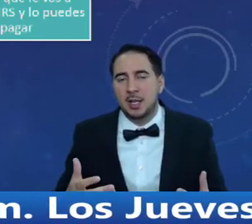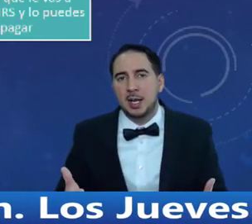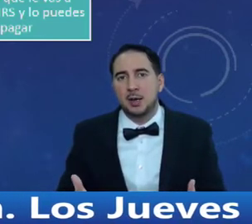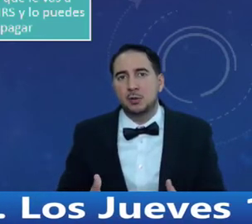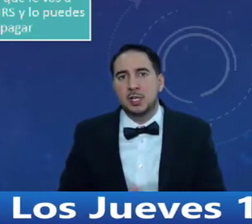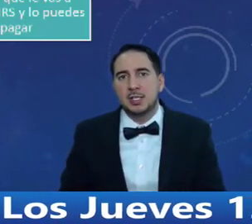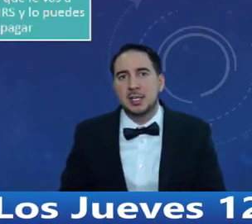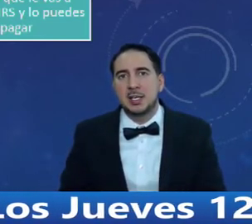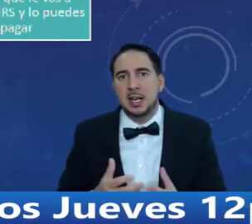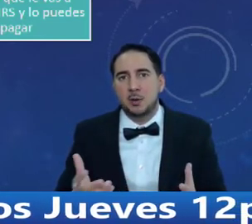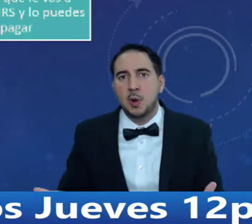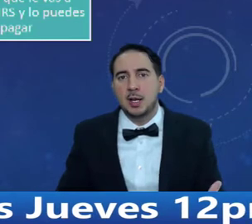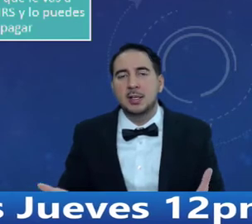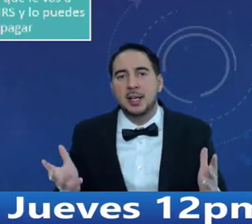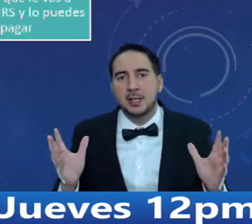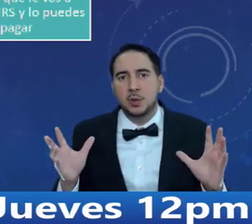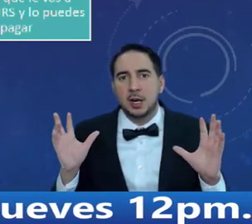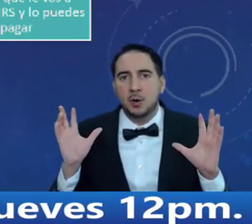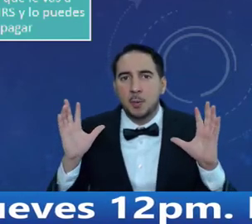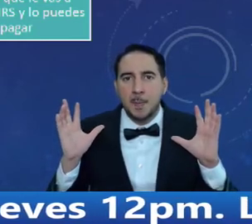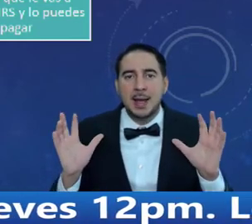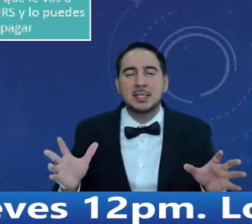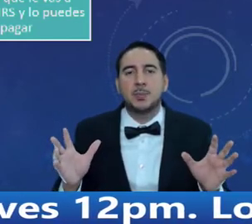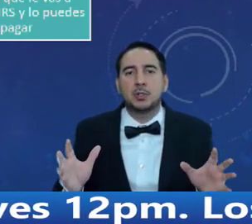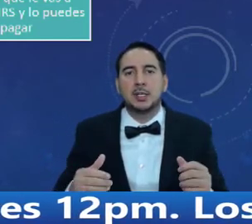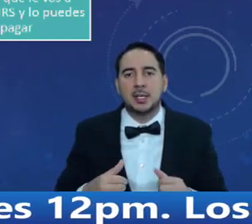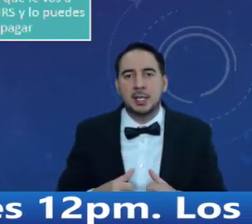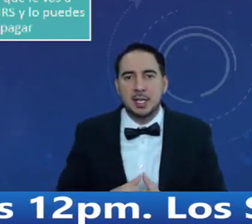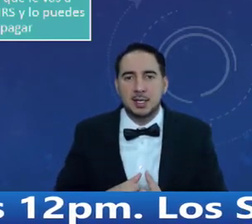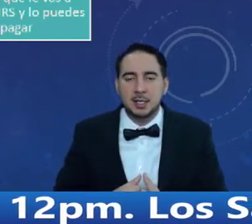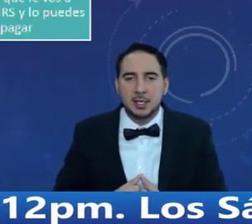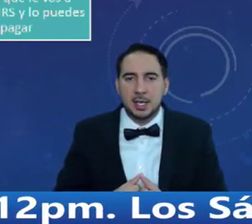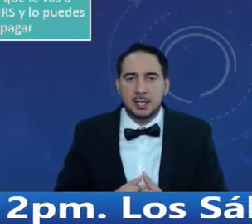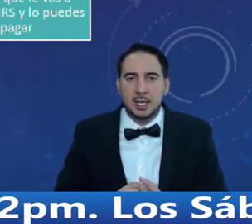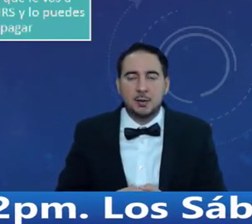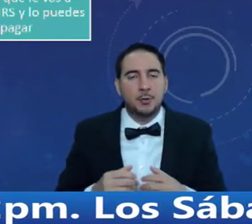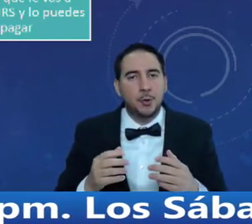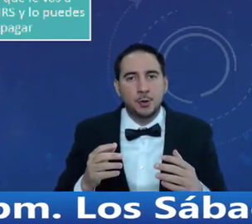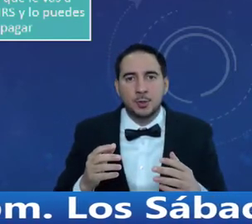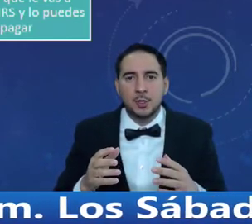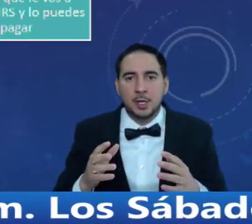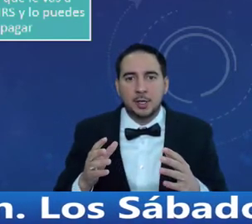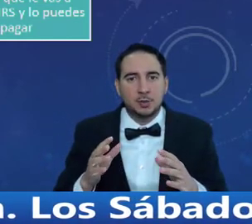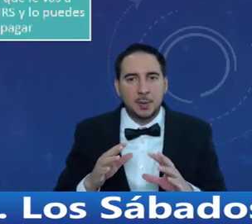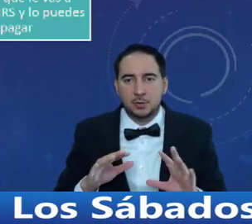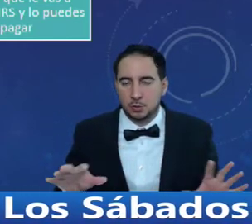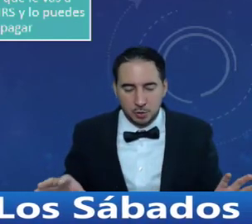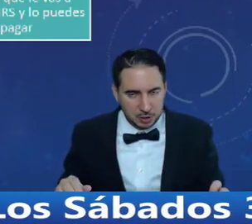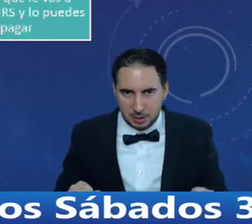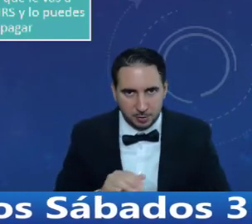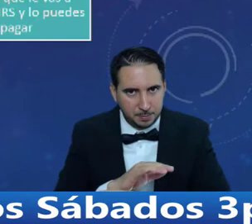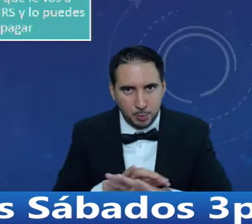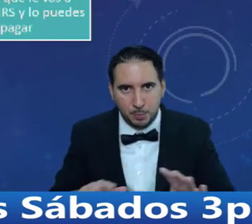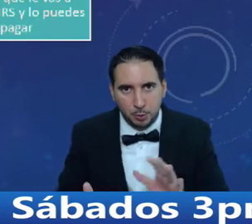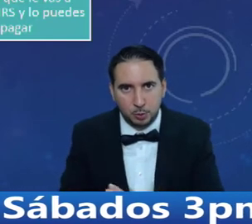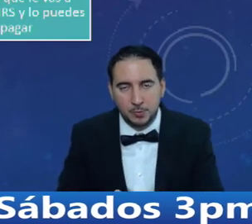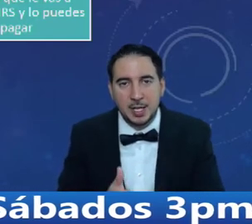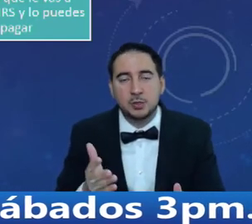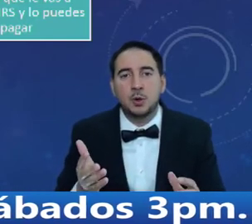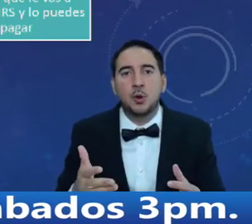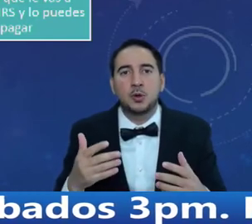los test y la escuela. Eso era lo más importante que tenía que tener. No, eso, su socio es seguro.